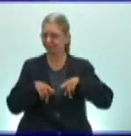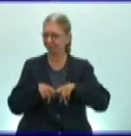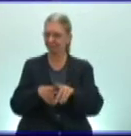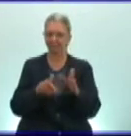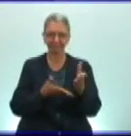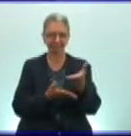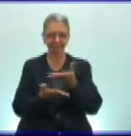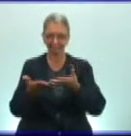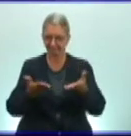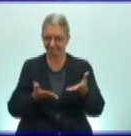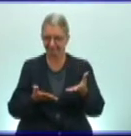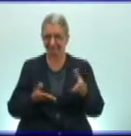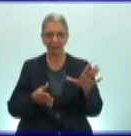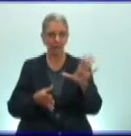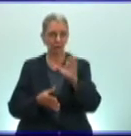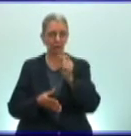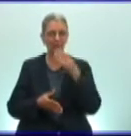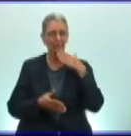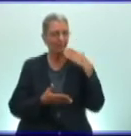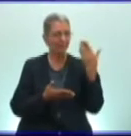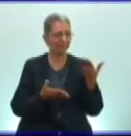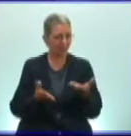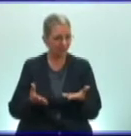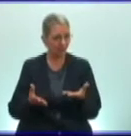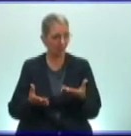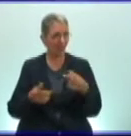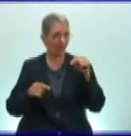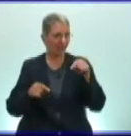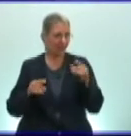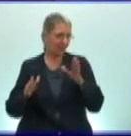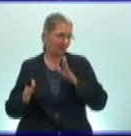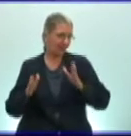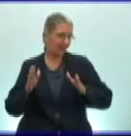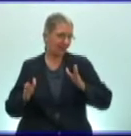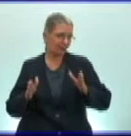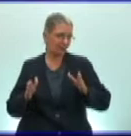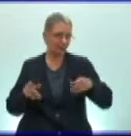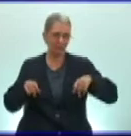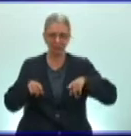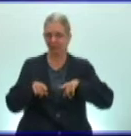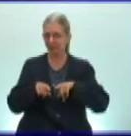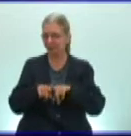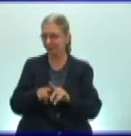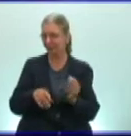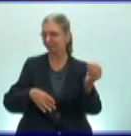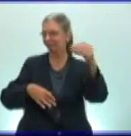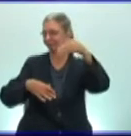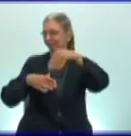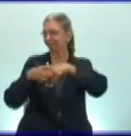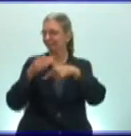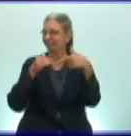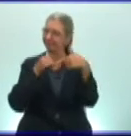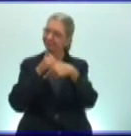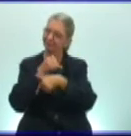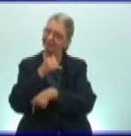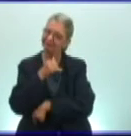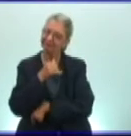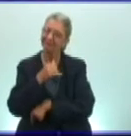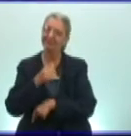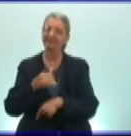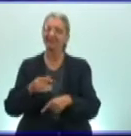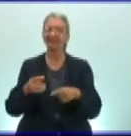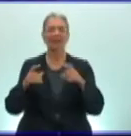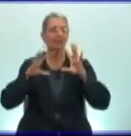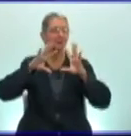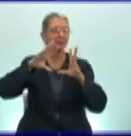acompañan. Sean todos bienvenidos a este espacio en el que juntos nos adentraremos en el fascinante mundo